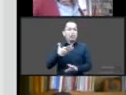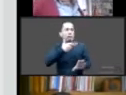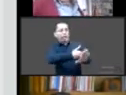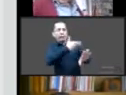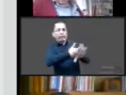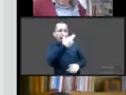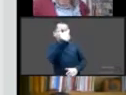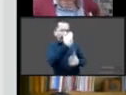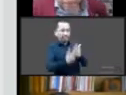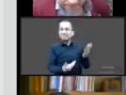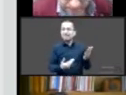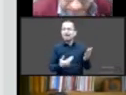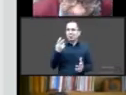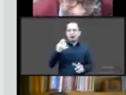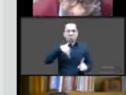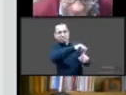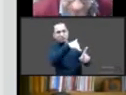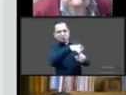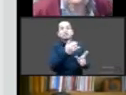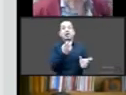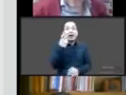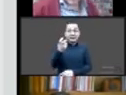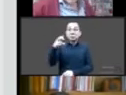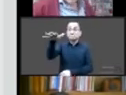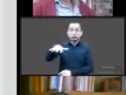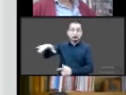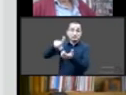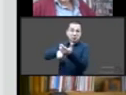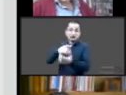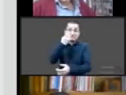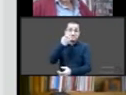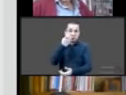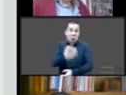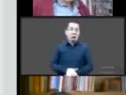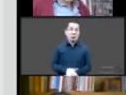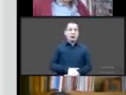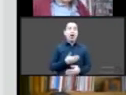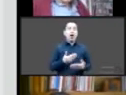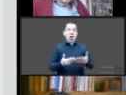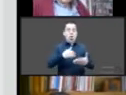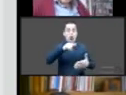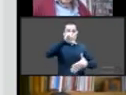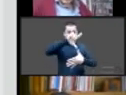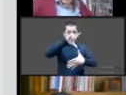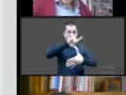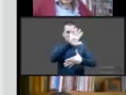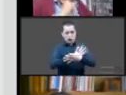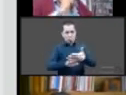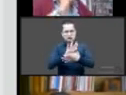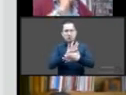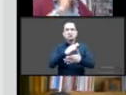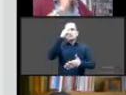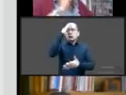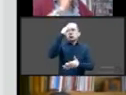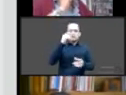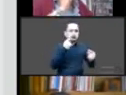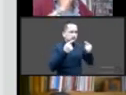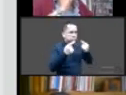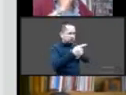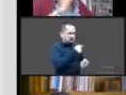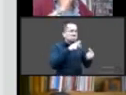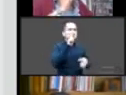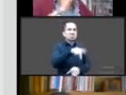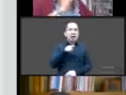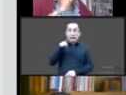reflexión muy interesante en América Latina sobre cómo las escuelas la educación formal se está haciendo cargo de los principales